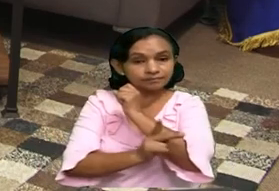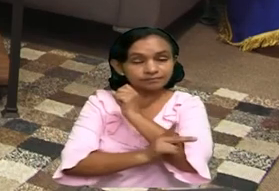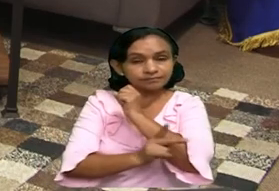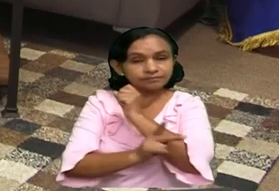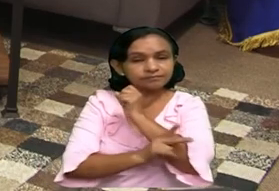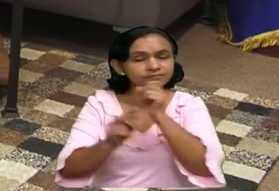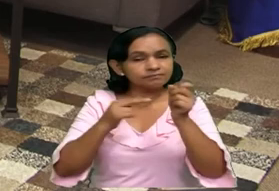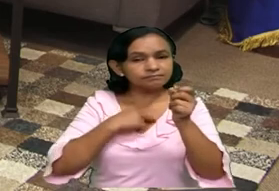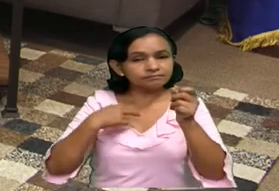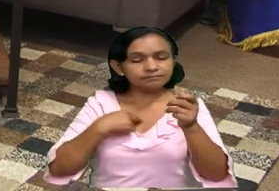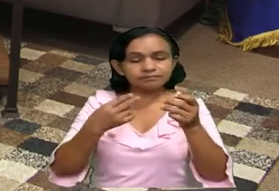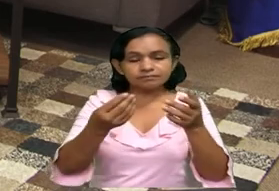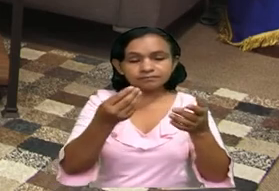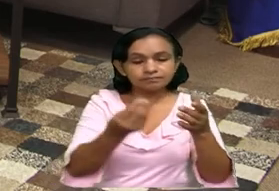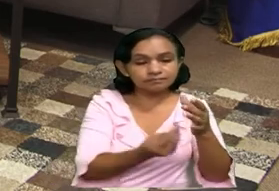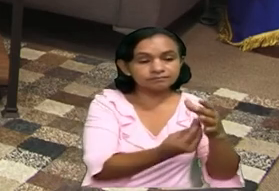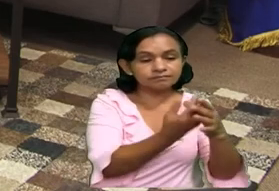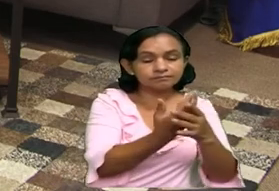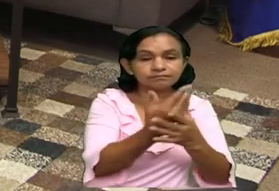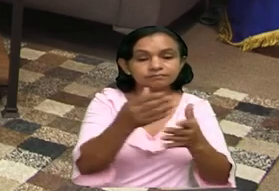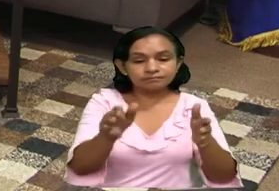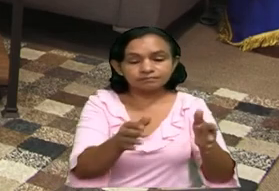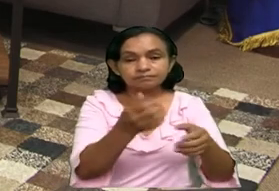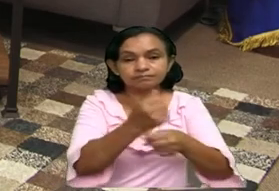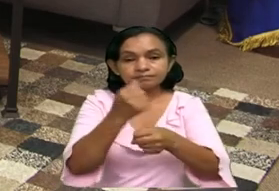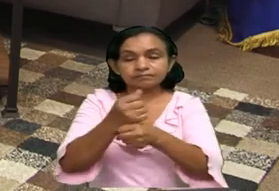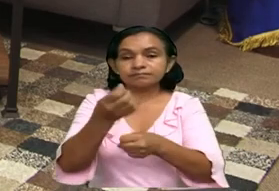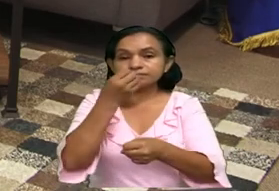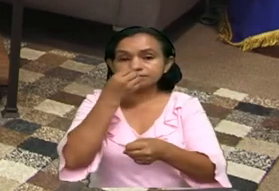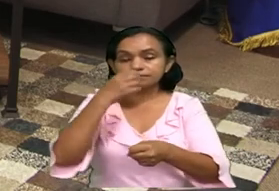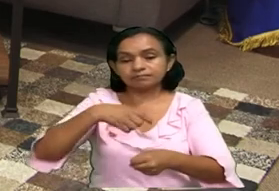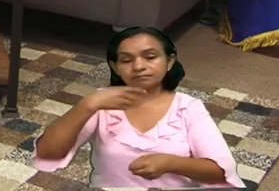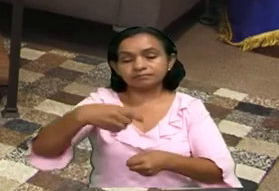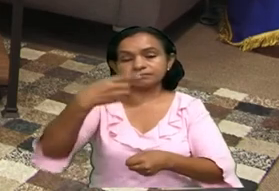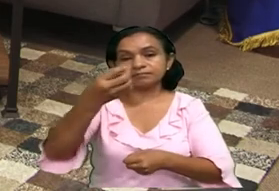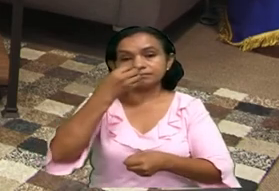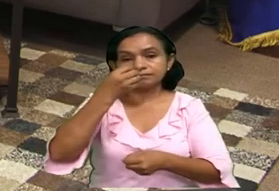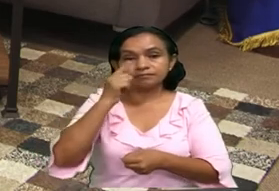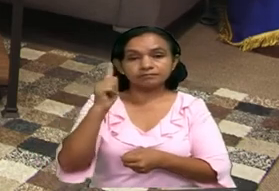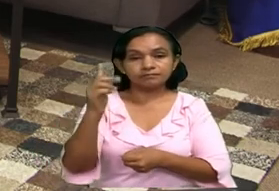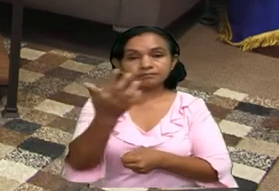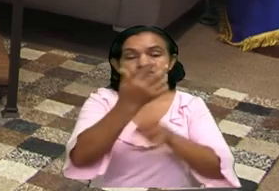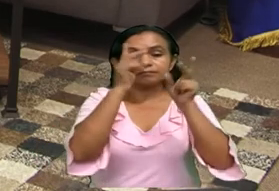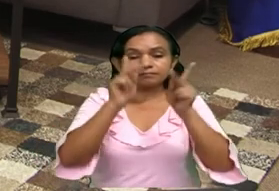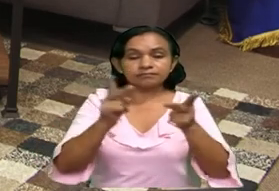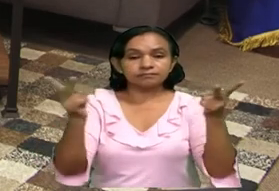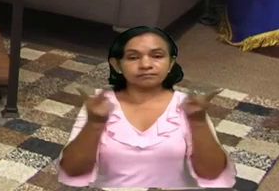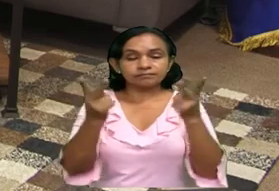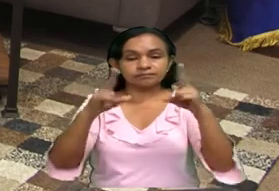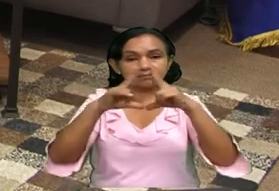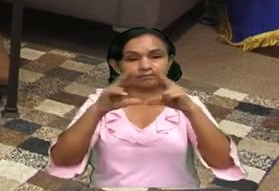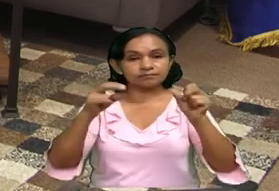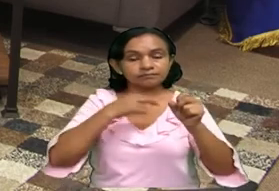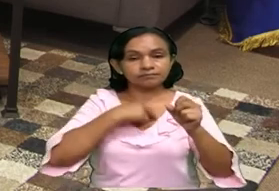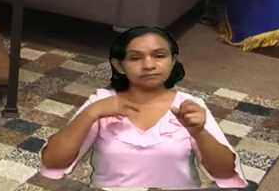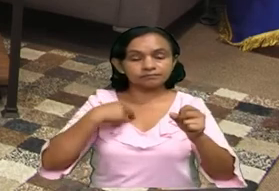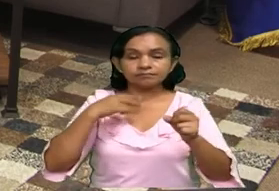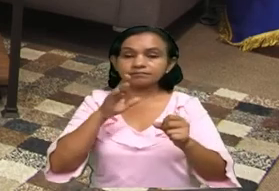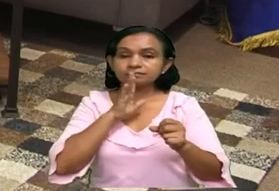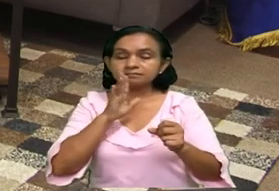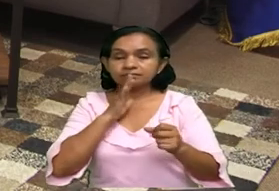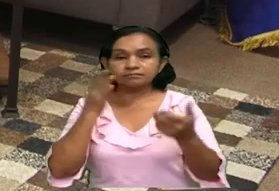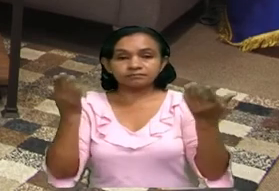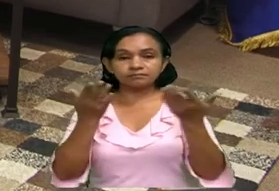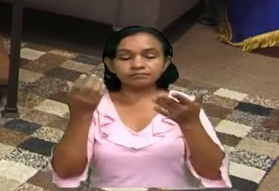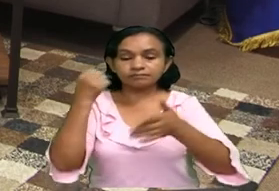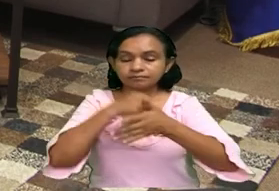es producir los alimentos que día a día nos comemos todos los nicaragüenses. Así se hace patria. O sea, no es con discurso, es